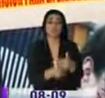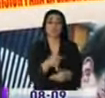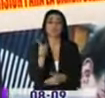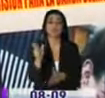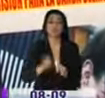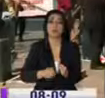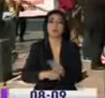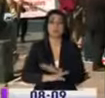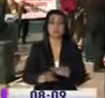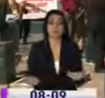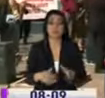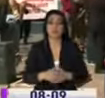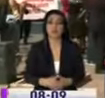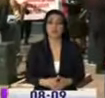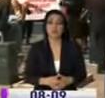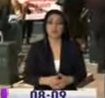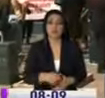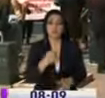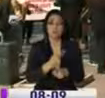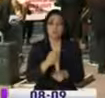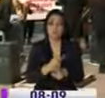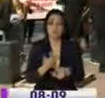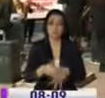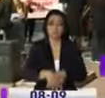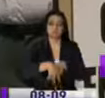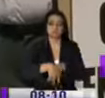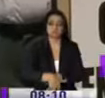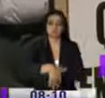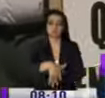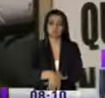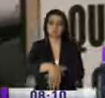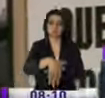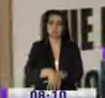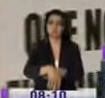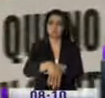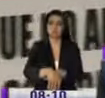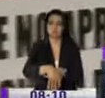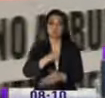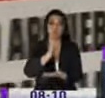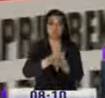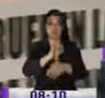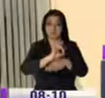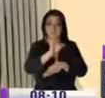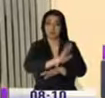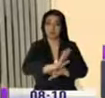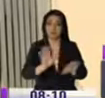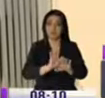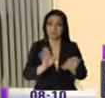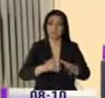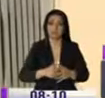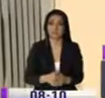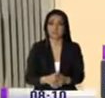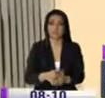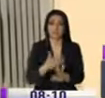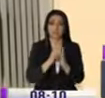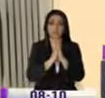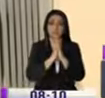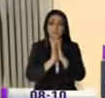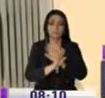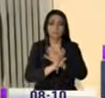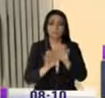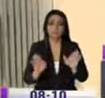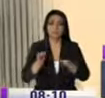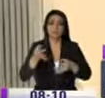abogados defensores. Razón por la cual se realizó un plantón para evitar que el delito quede impune. Nosotros lo único que pedimos